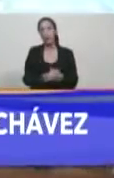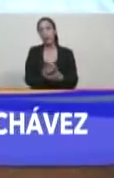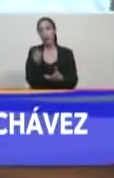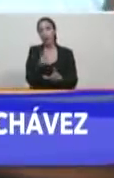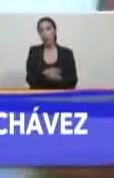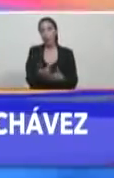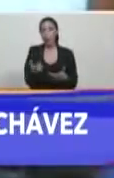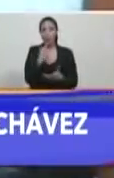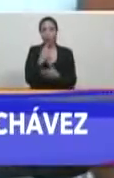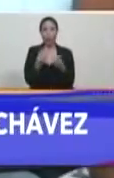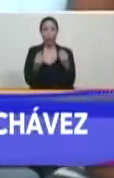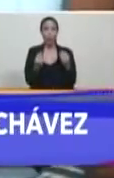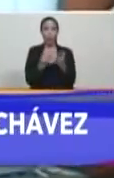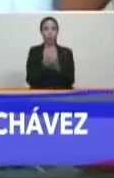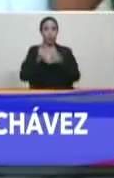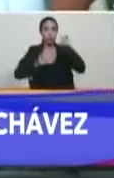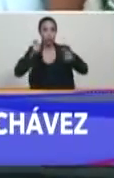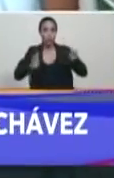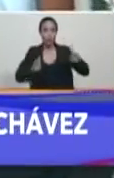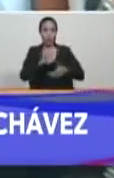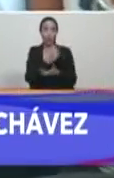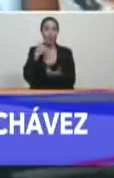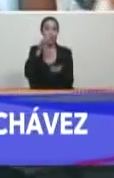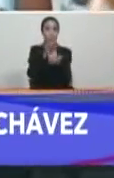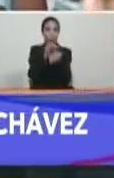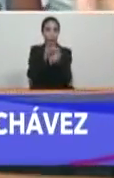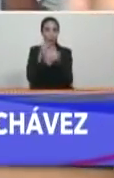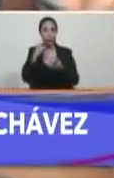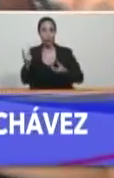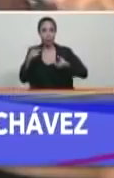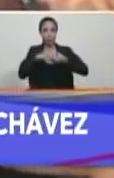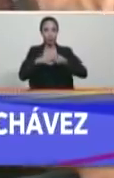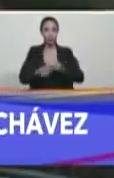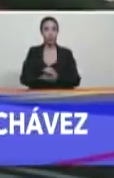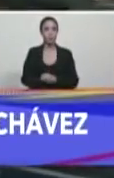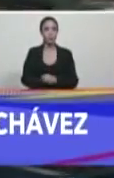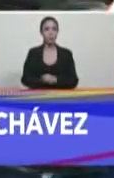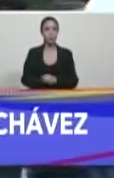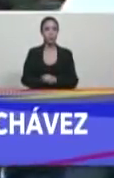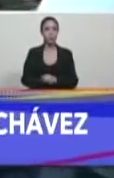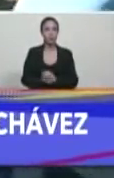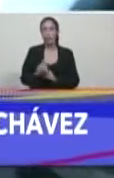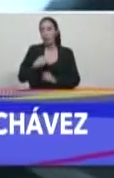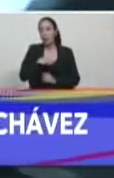la mayor cantidad de personas del Estado insular. Para nosotros es una gran